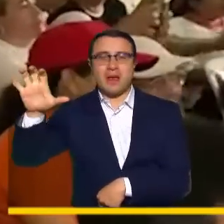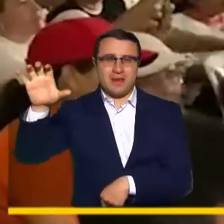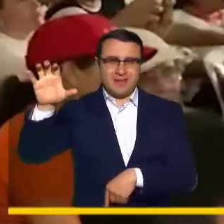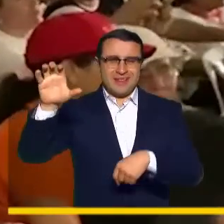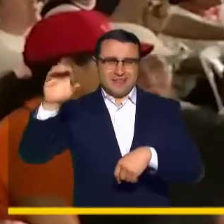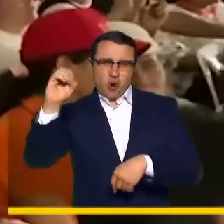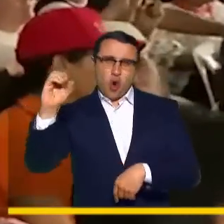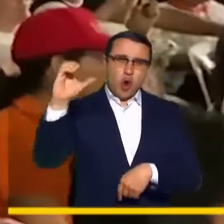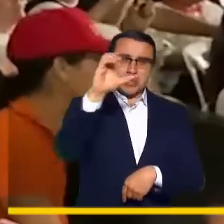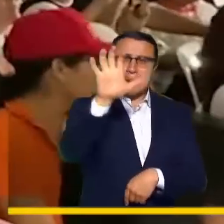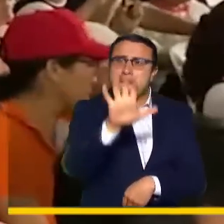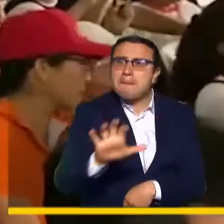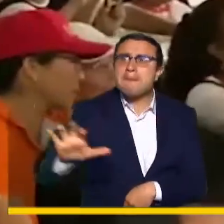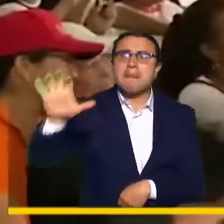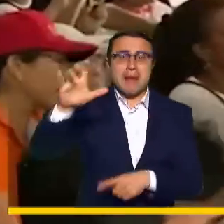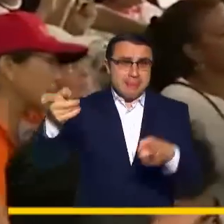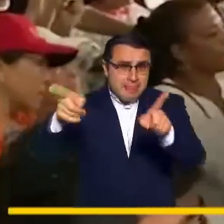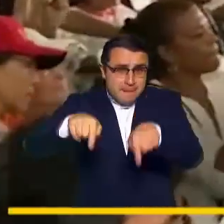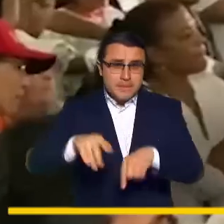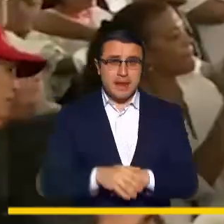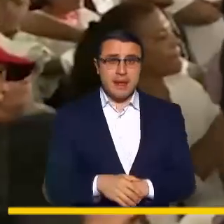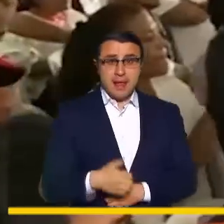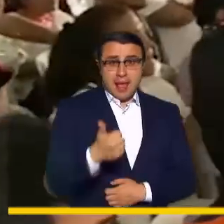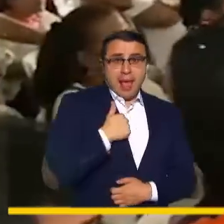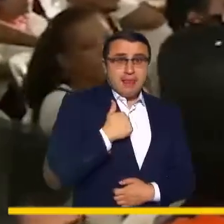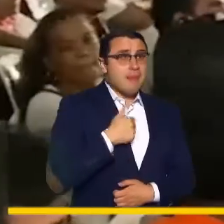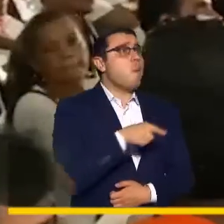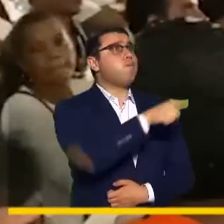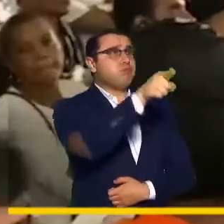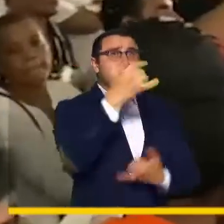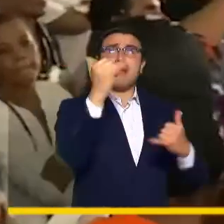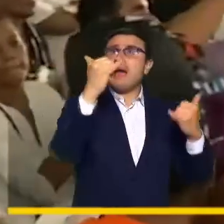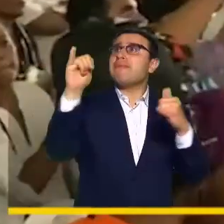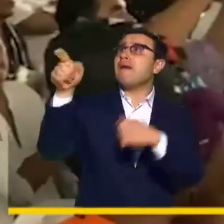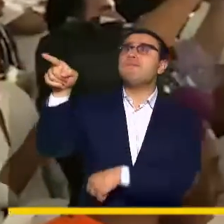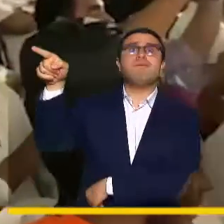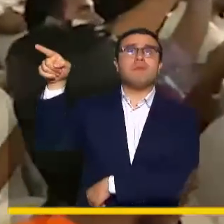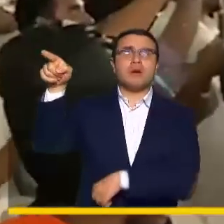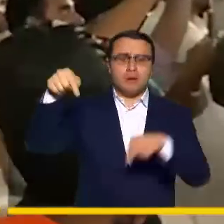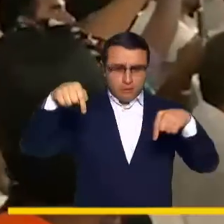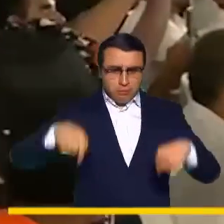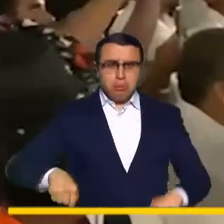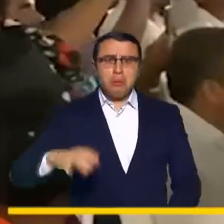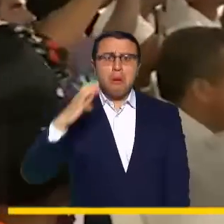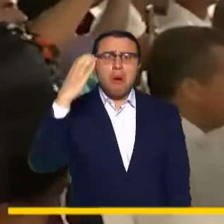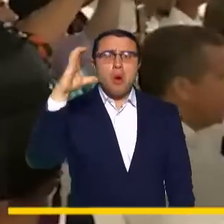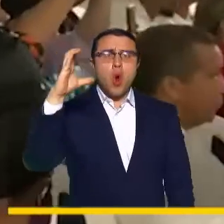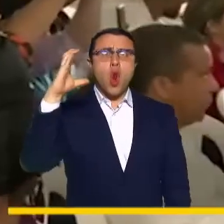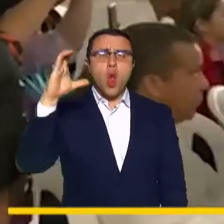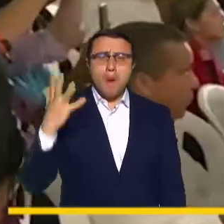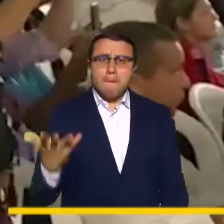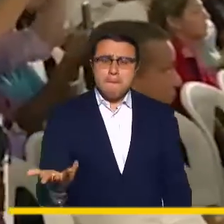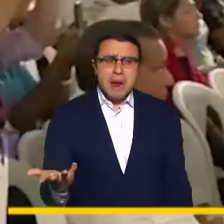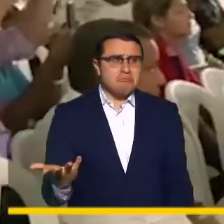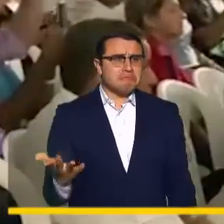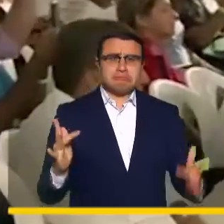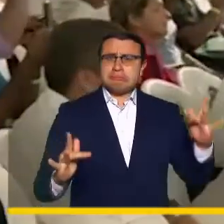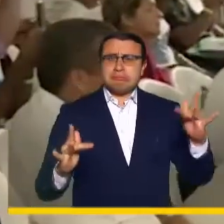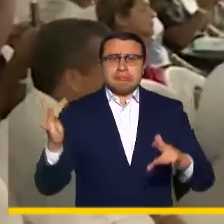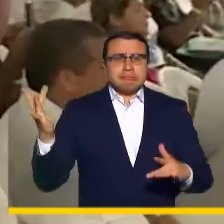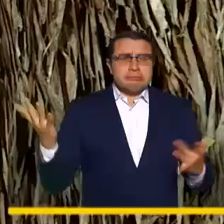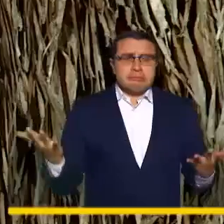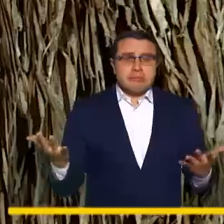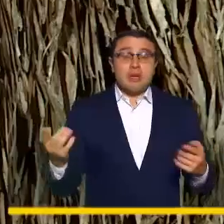así es en el Canadá. Pero aquí pareciera que fuera un delito pronunciar